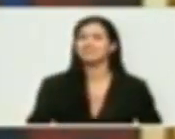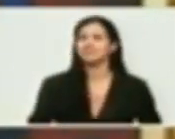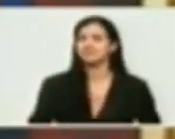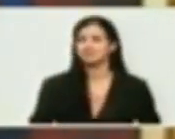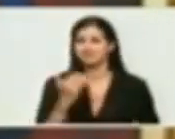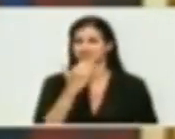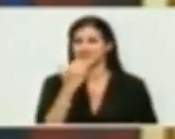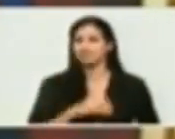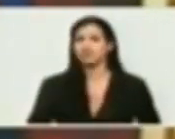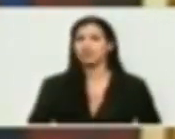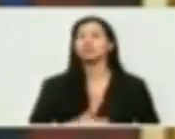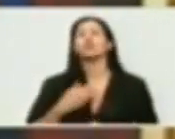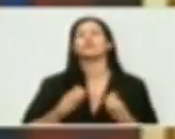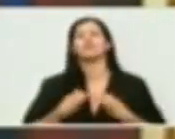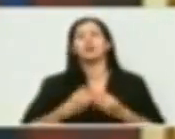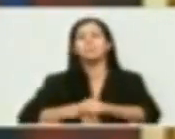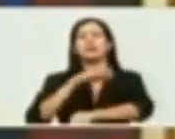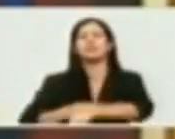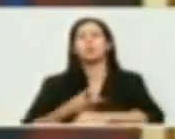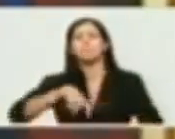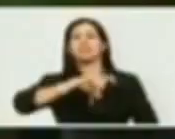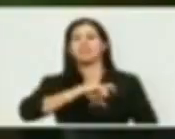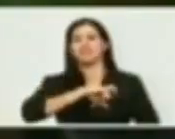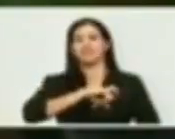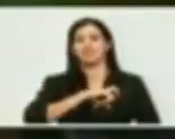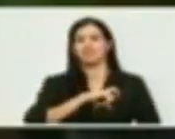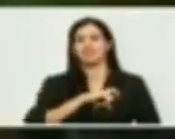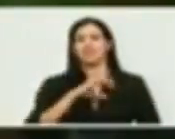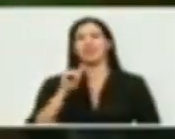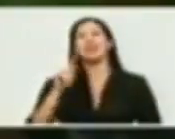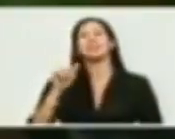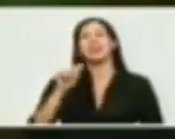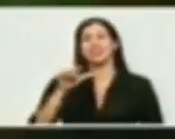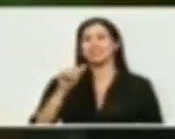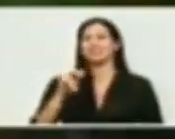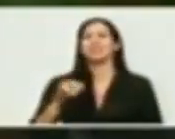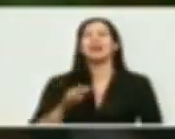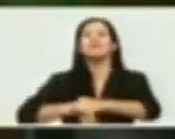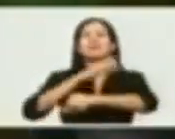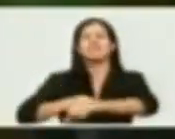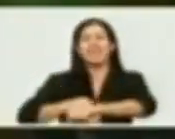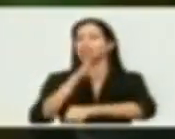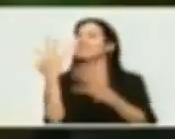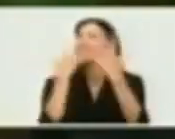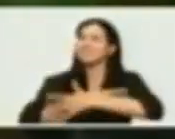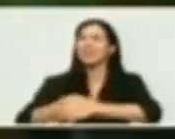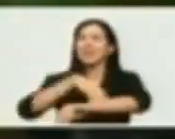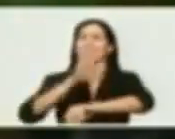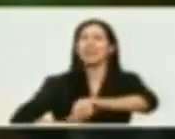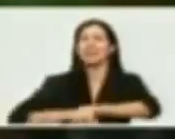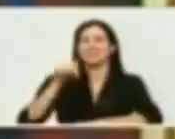Barcelona, para los que... En Barcelona, catalán. No, Barcelona, Anzoátegui. Ah, Barcelona, Anzoátegui. Yo creía que era en